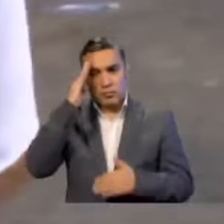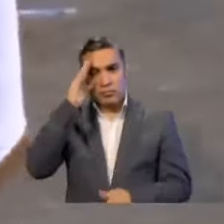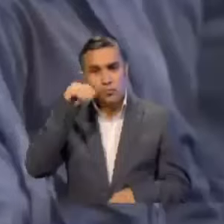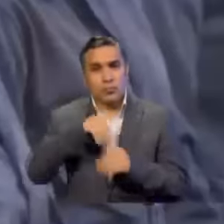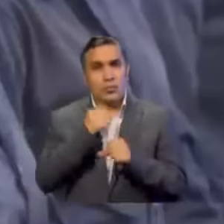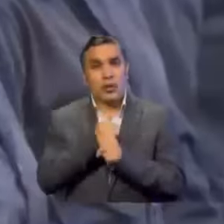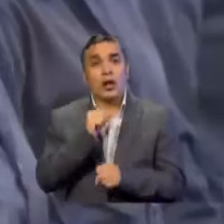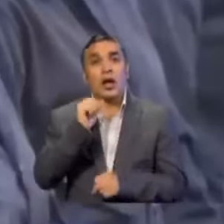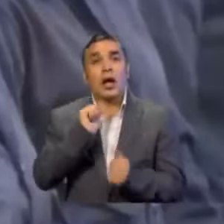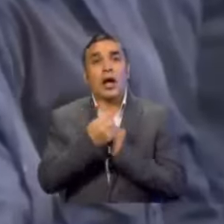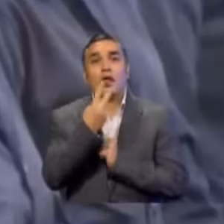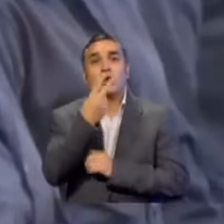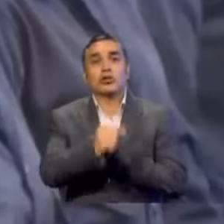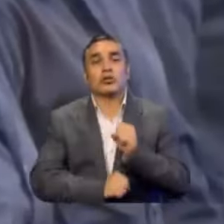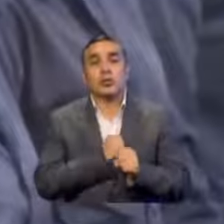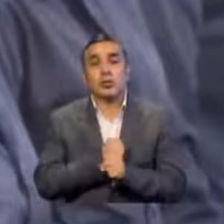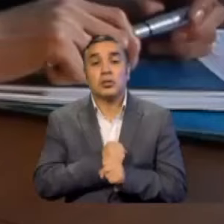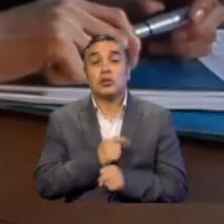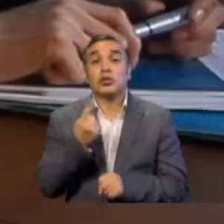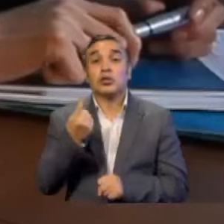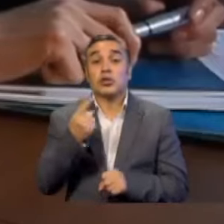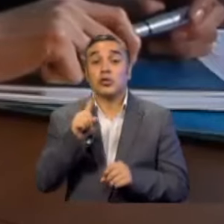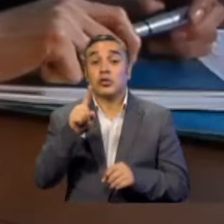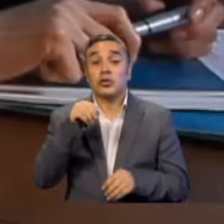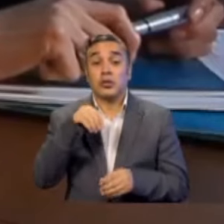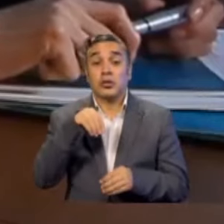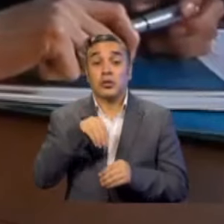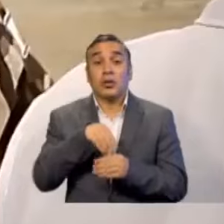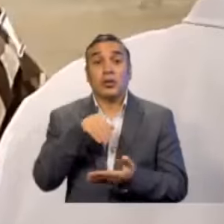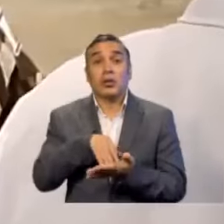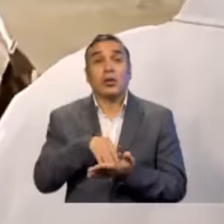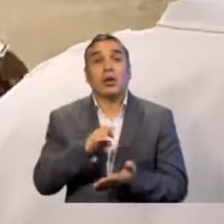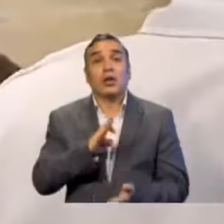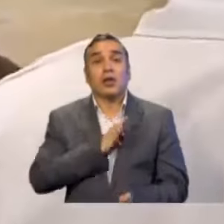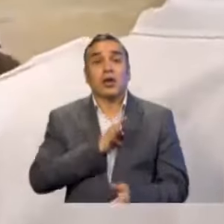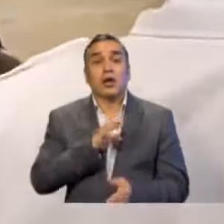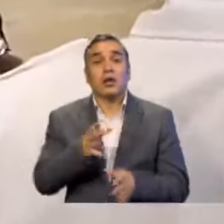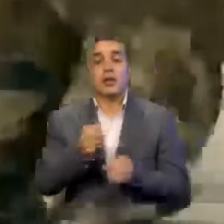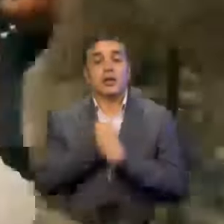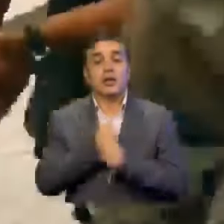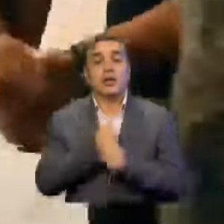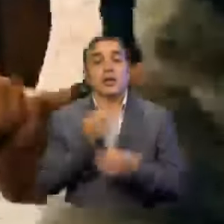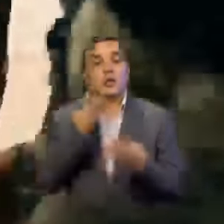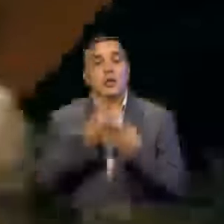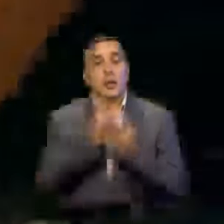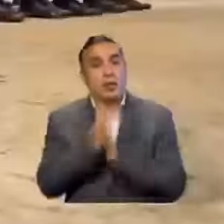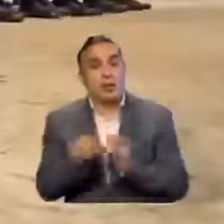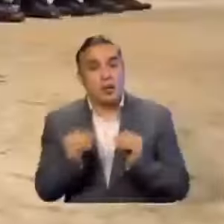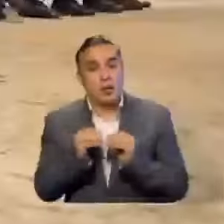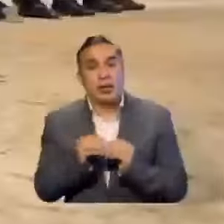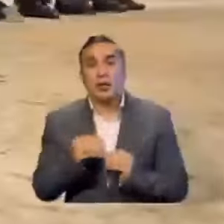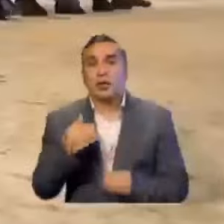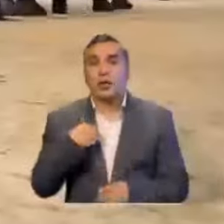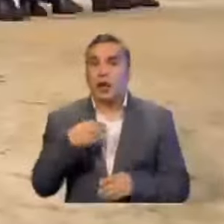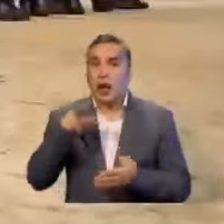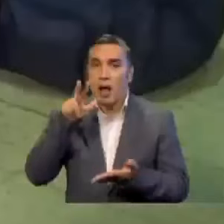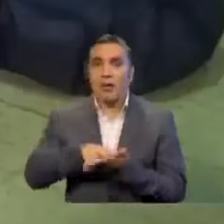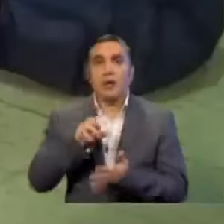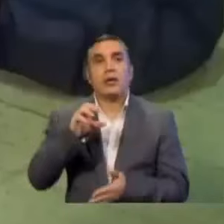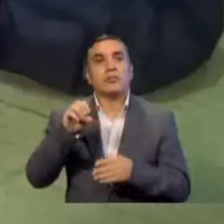cada 2 años. Solo hubo una promoción con el título de Tecnicatura en Seguridad Penitenciaria. Contaba con el